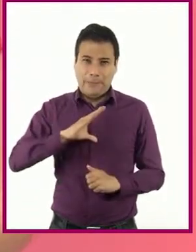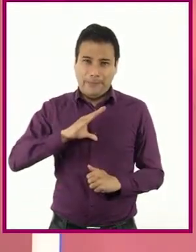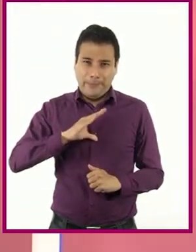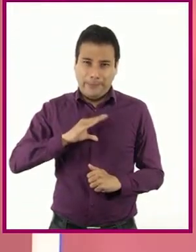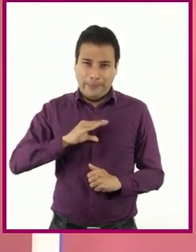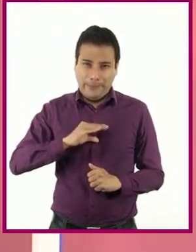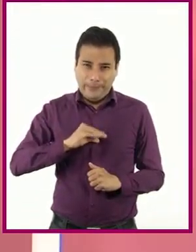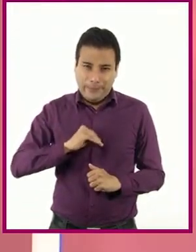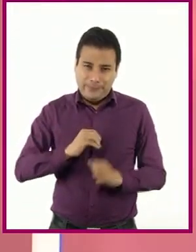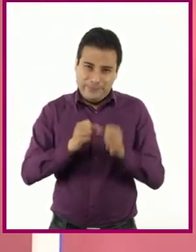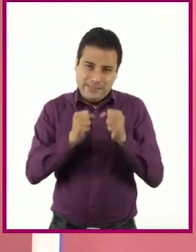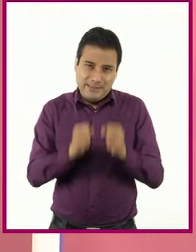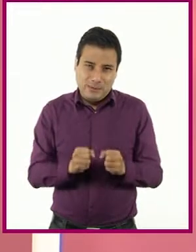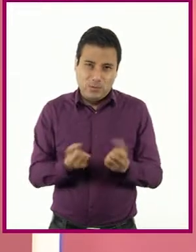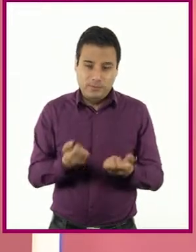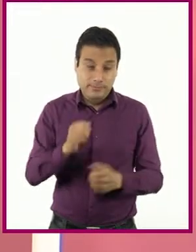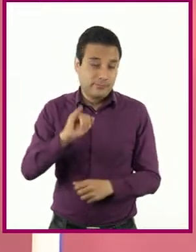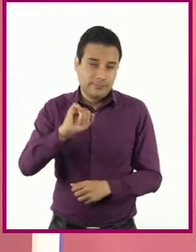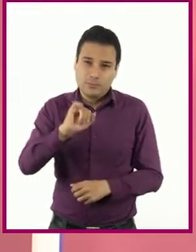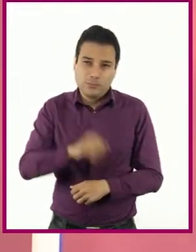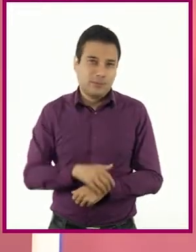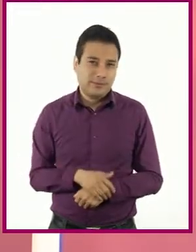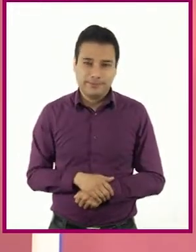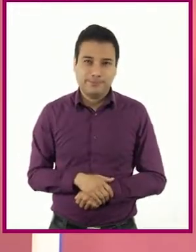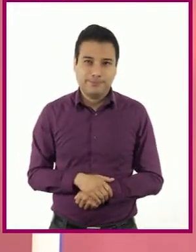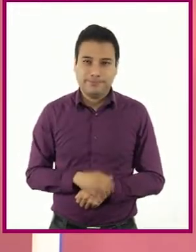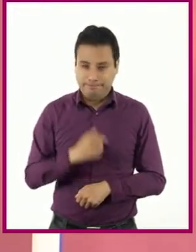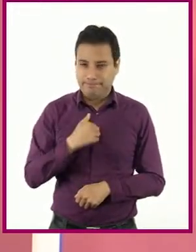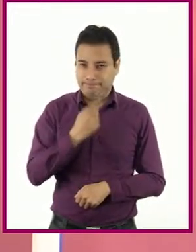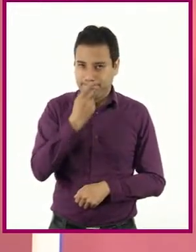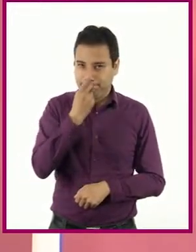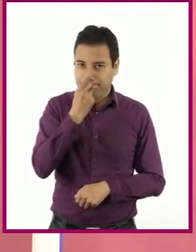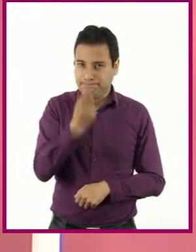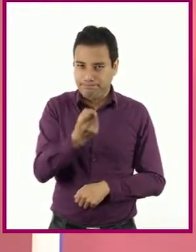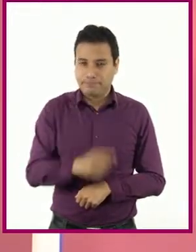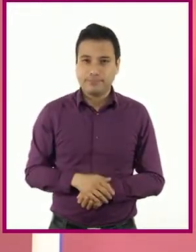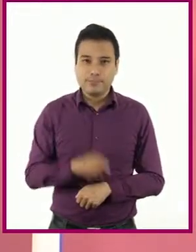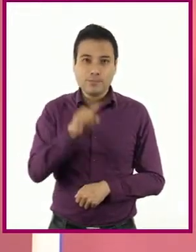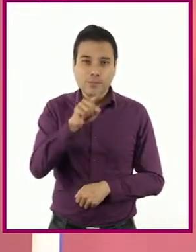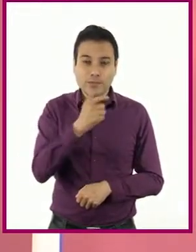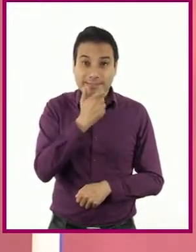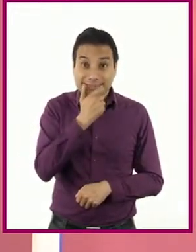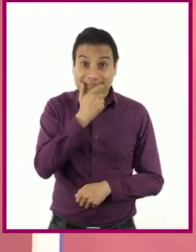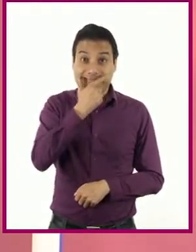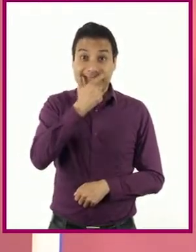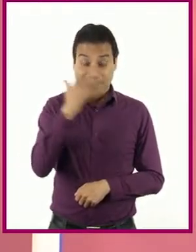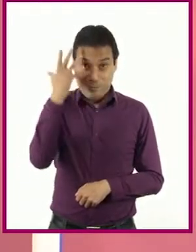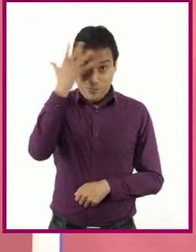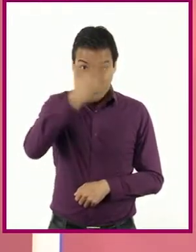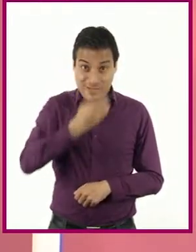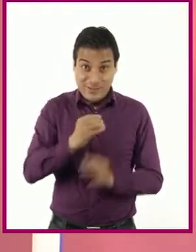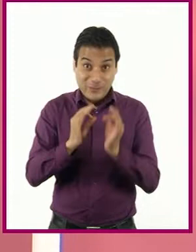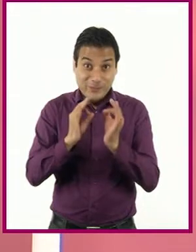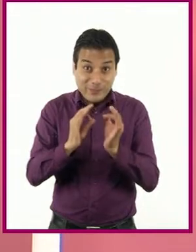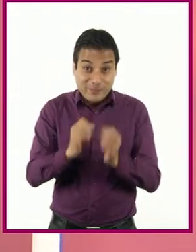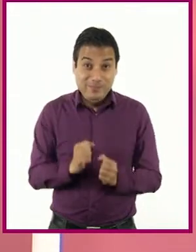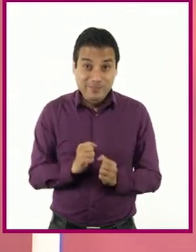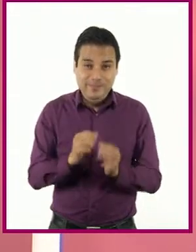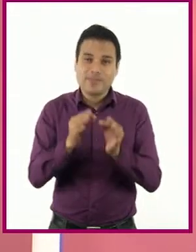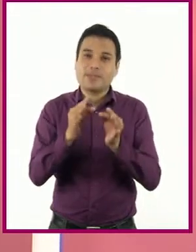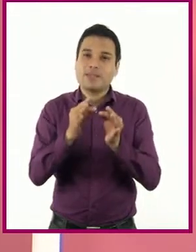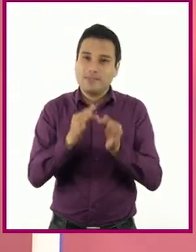abajo. Efectivamente. He de decirte que para mantener una sonrisa agradable a la vista es